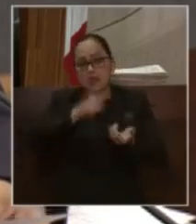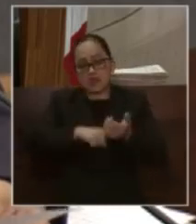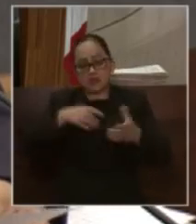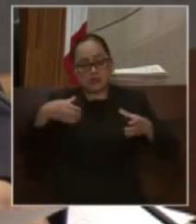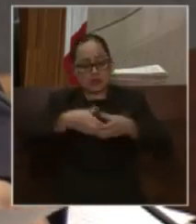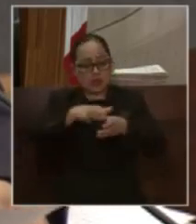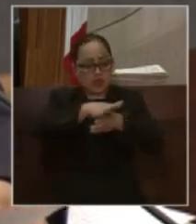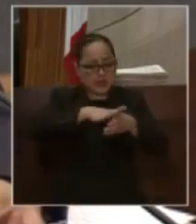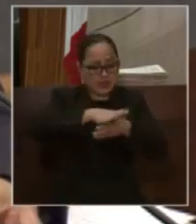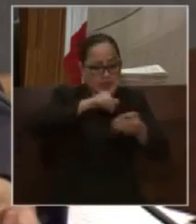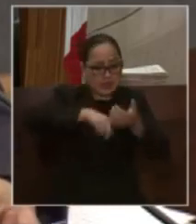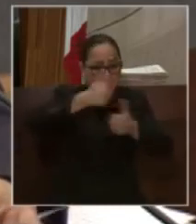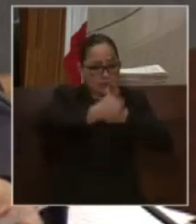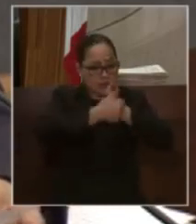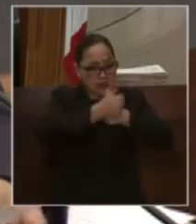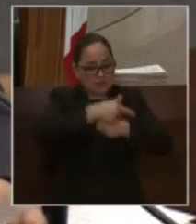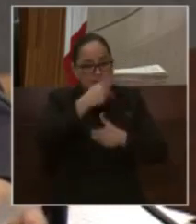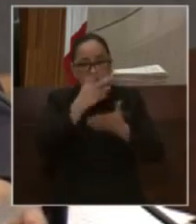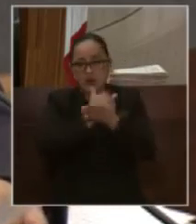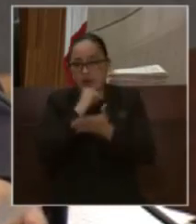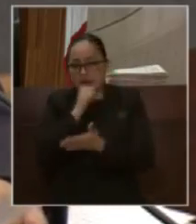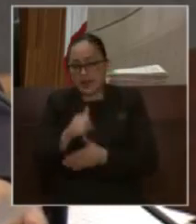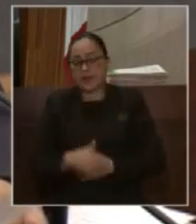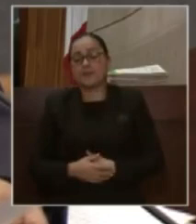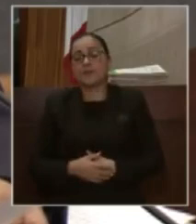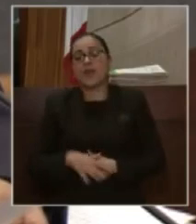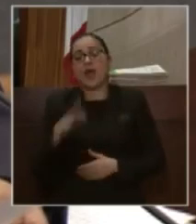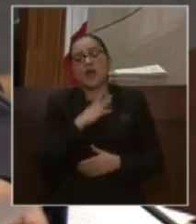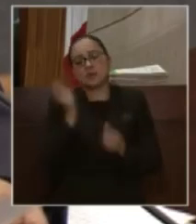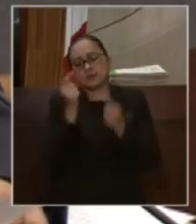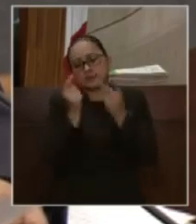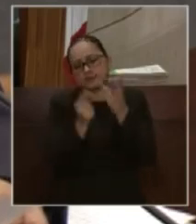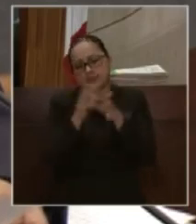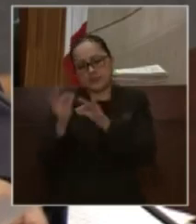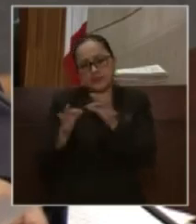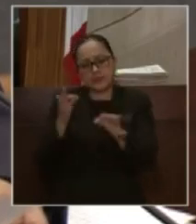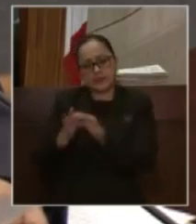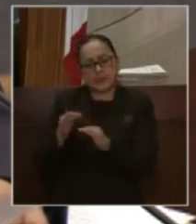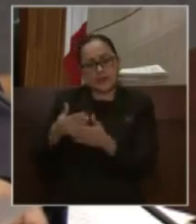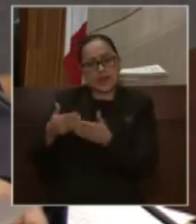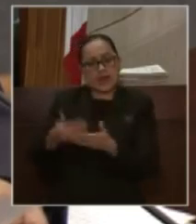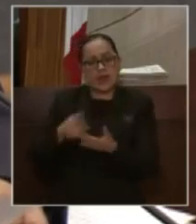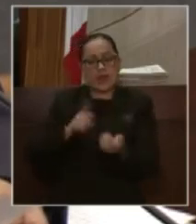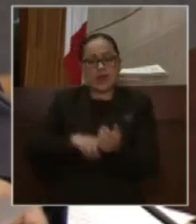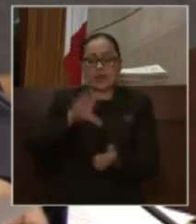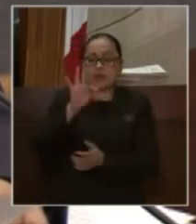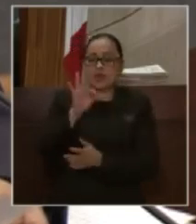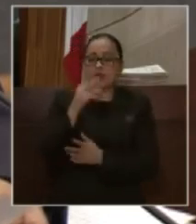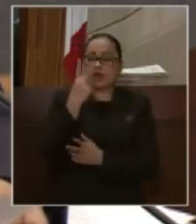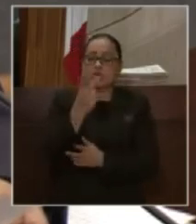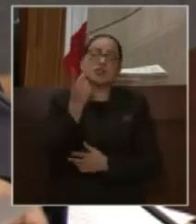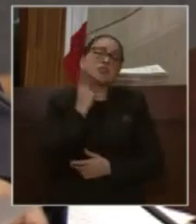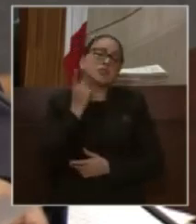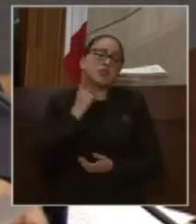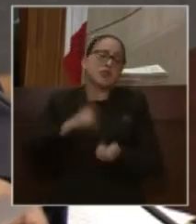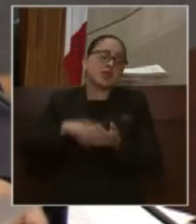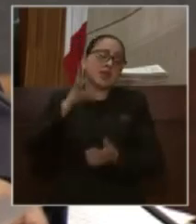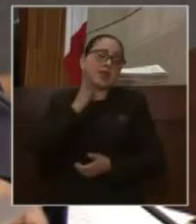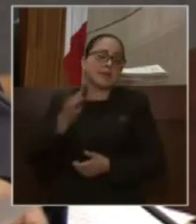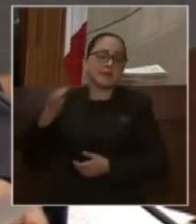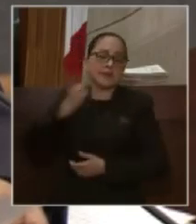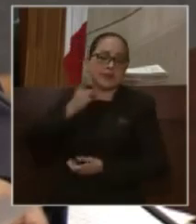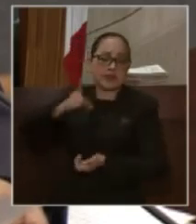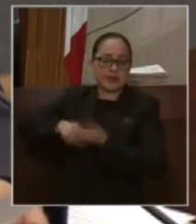en que contendieron y no ganaron. Desarrolladas las distintas etapas, se tiene como resultado que de las 42 diputaciones que integran el Congreso